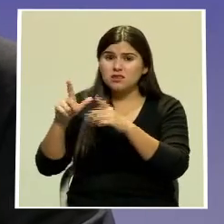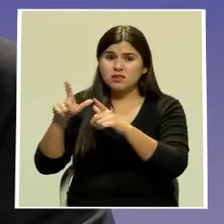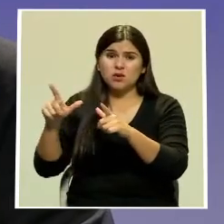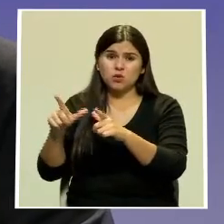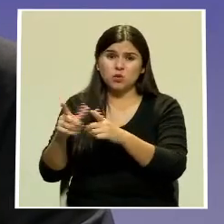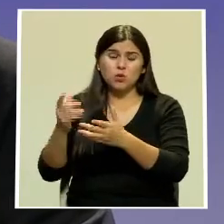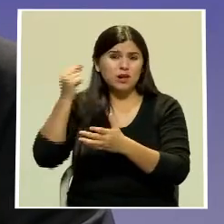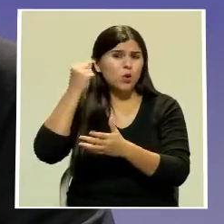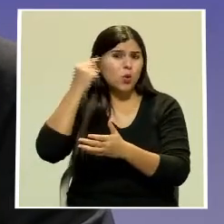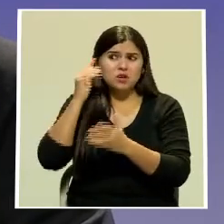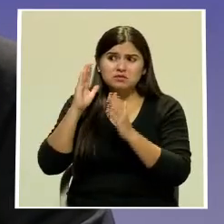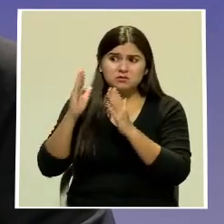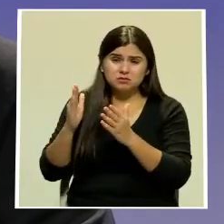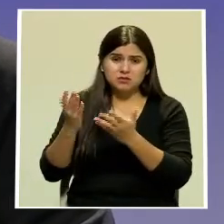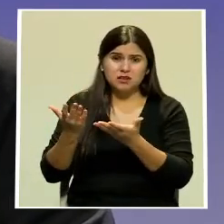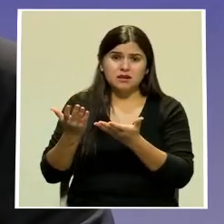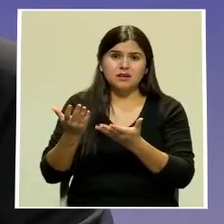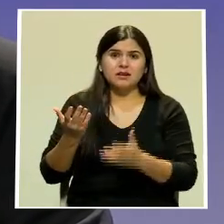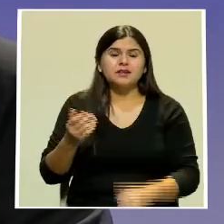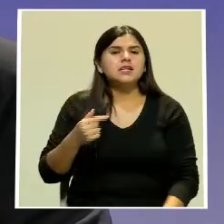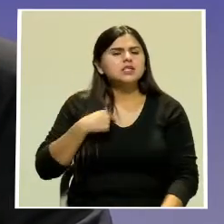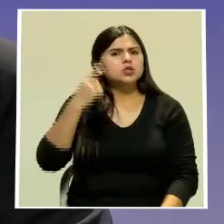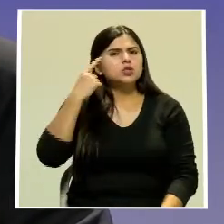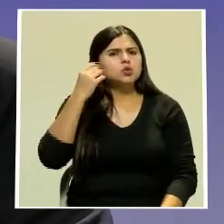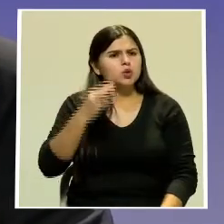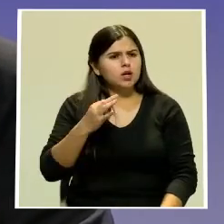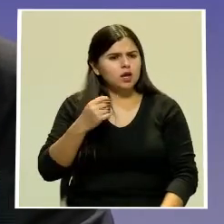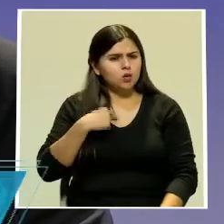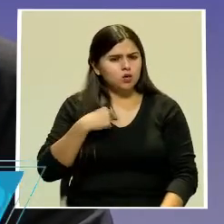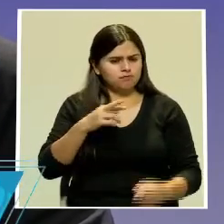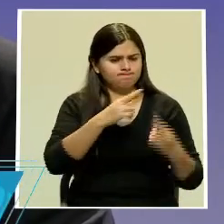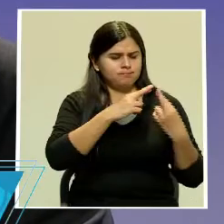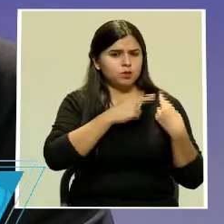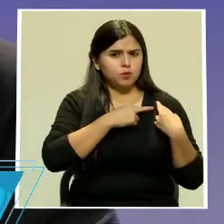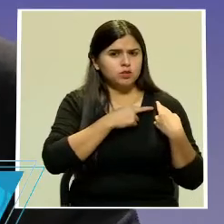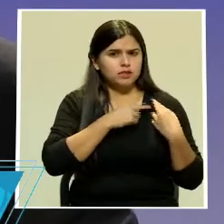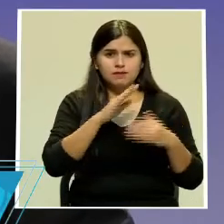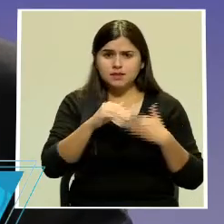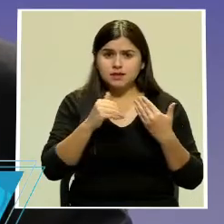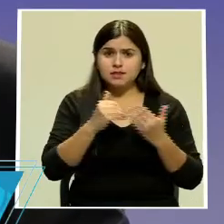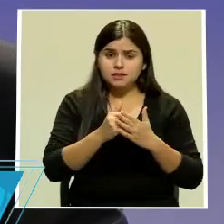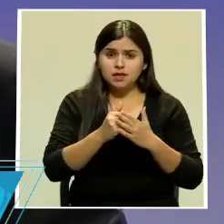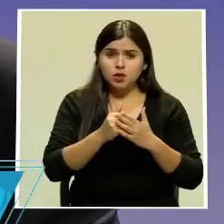hacer un mea culpa es también posicionarse hacia donde queremos y de ahí es que me